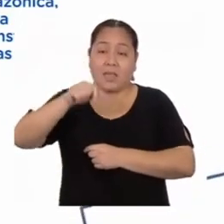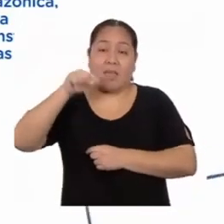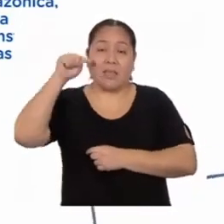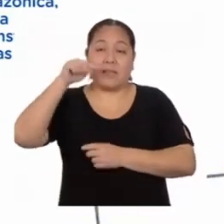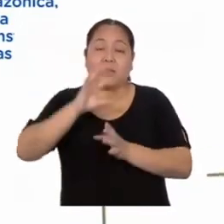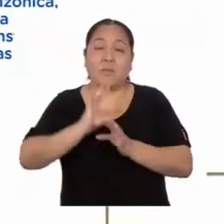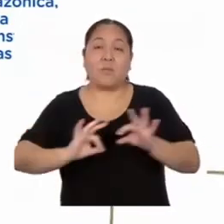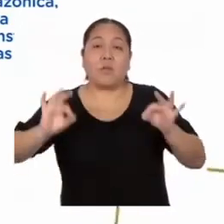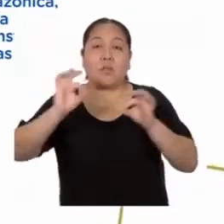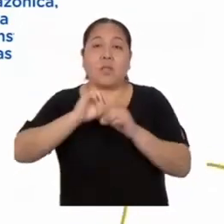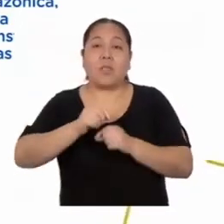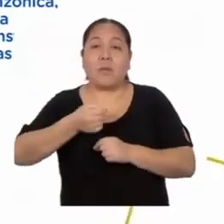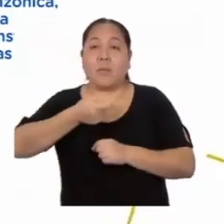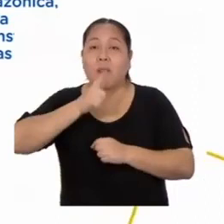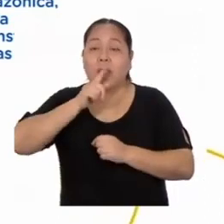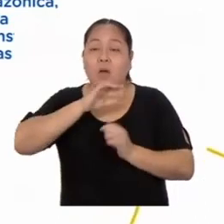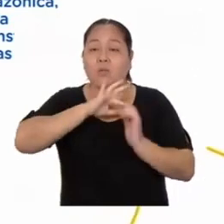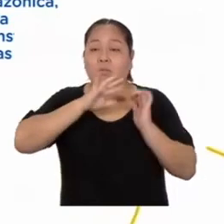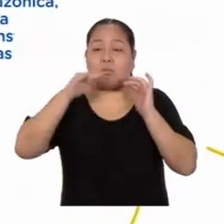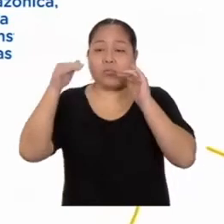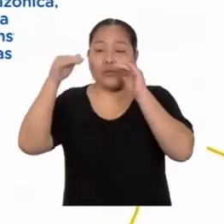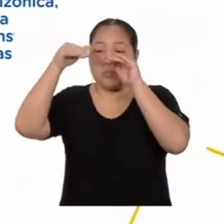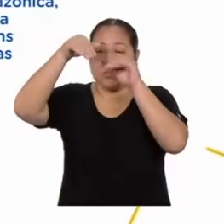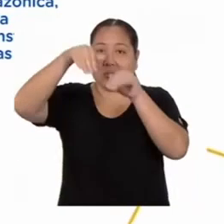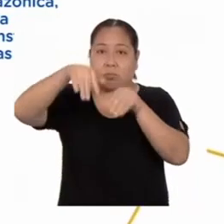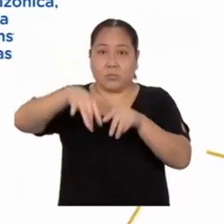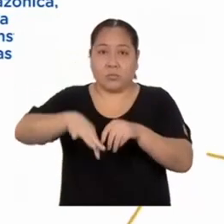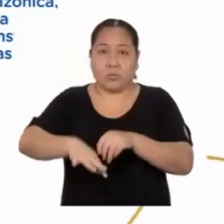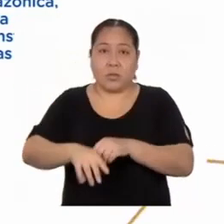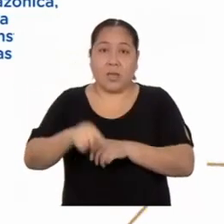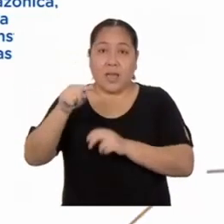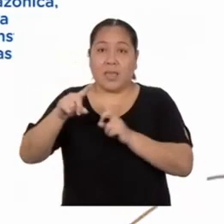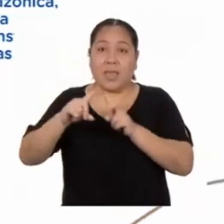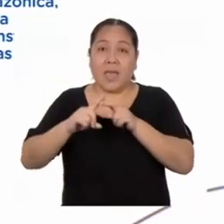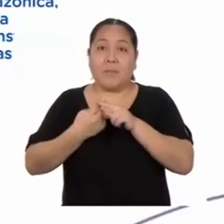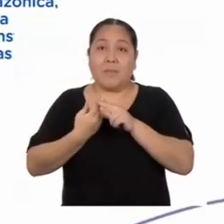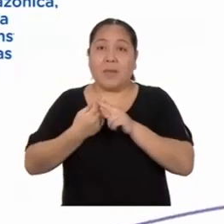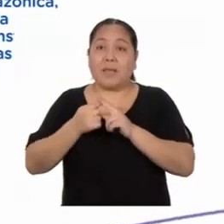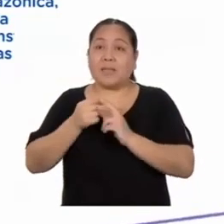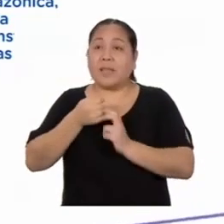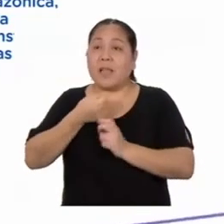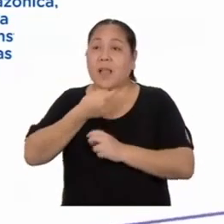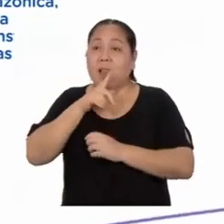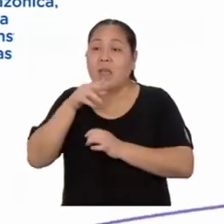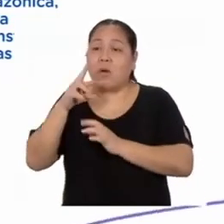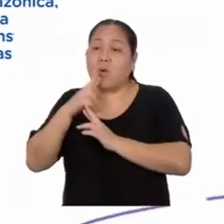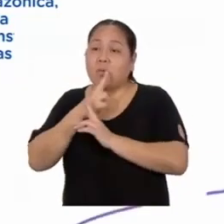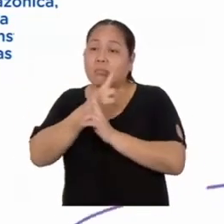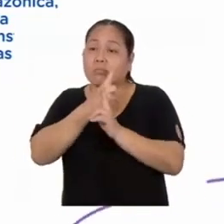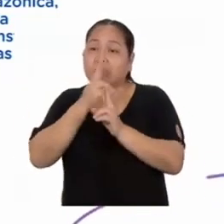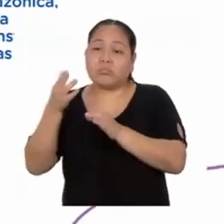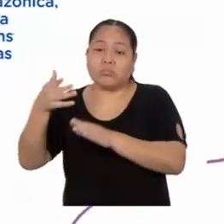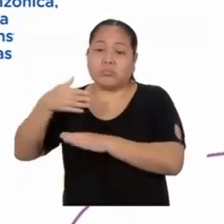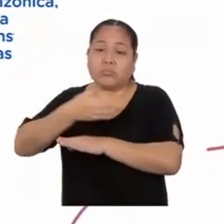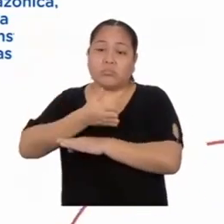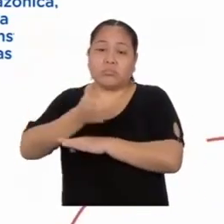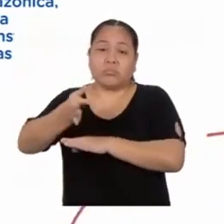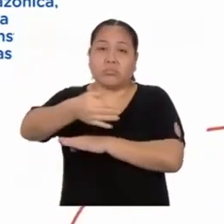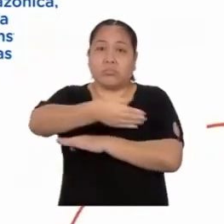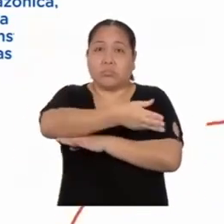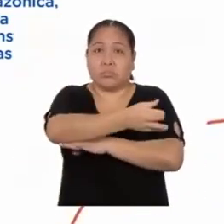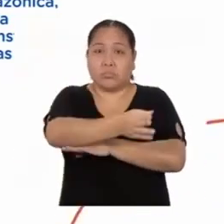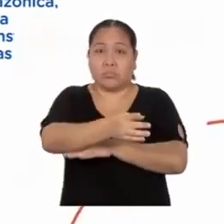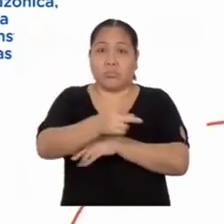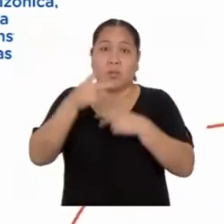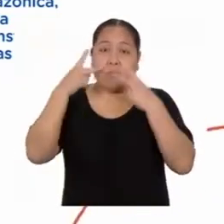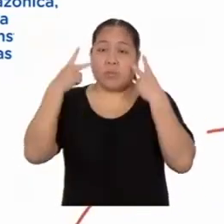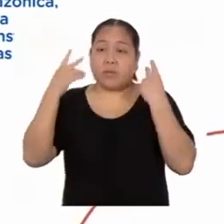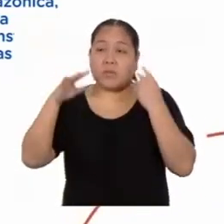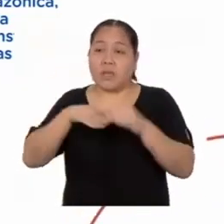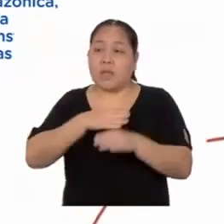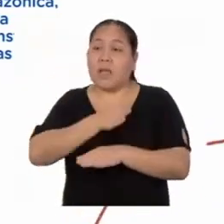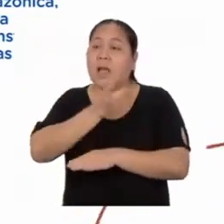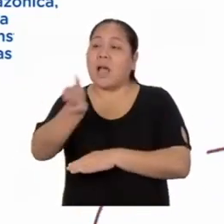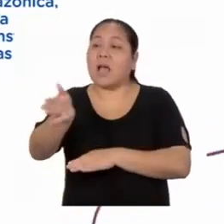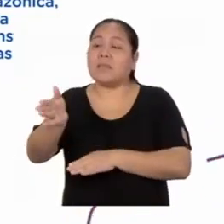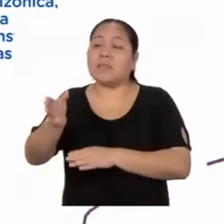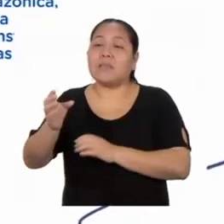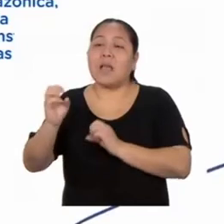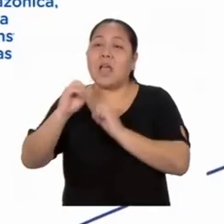pues constituye la cuenca alta de la cual se inicia la ruta del agua que transitará por el Amazonas hasta el Océano